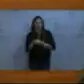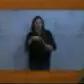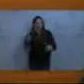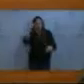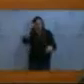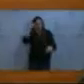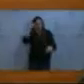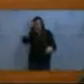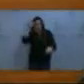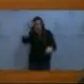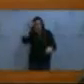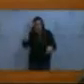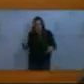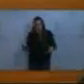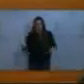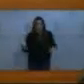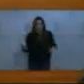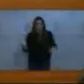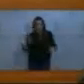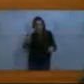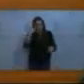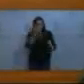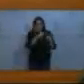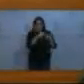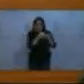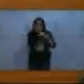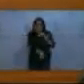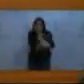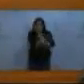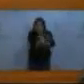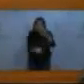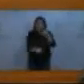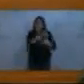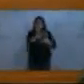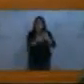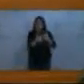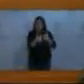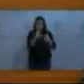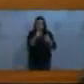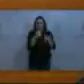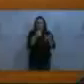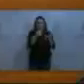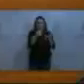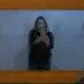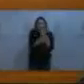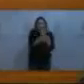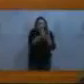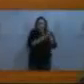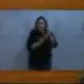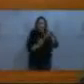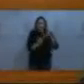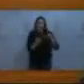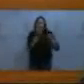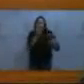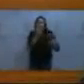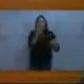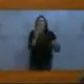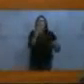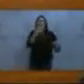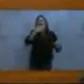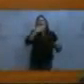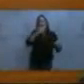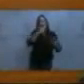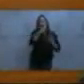escandalosos. ¿Sabe usted que han salido plazas a concurso perfiladas con la inclusión de méritos como conocimiento del